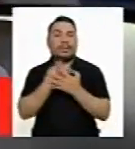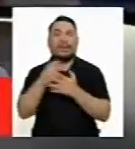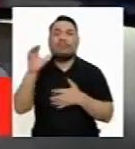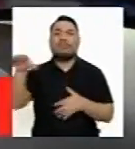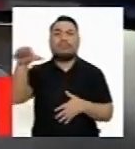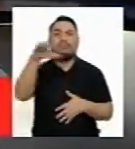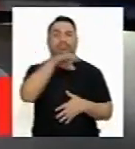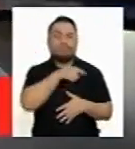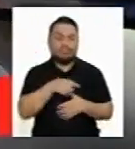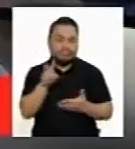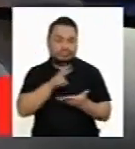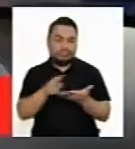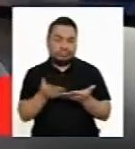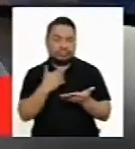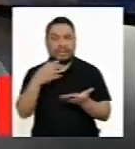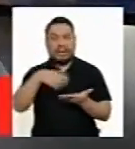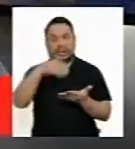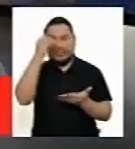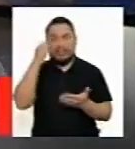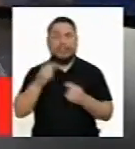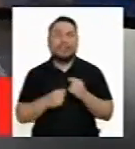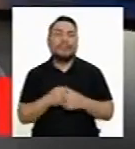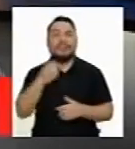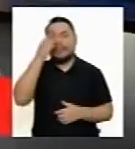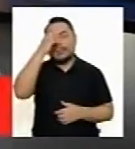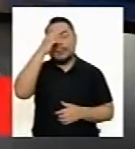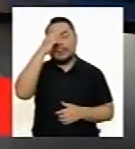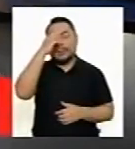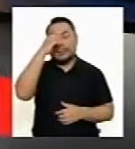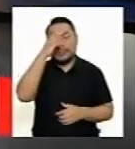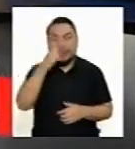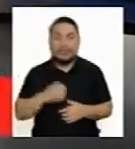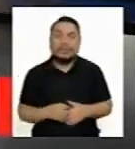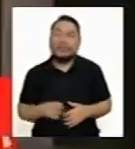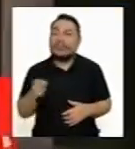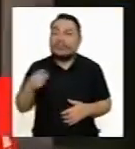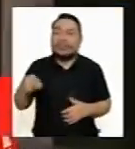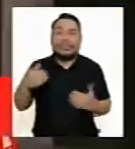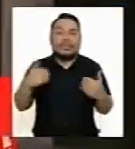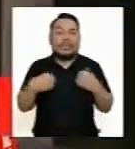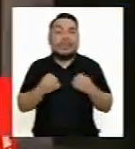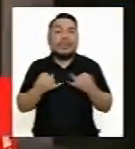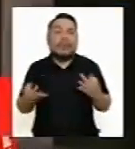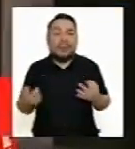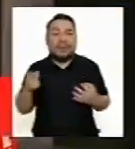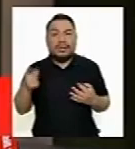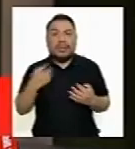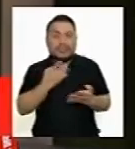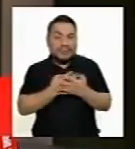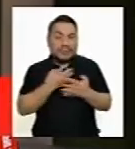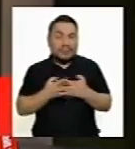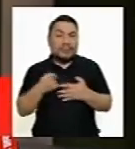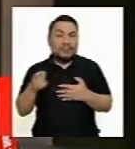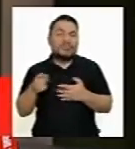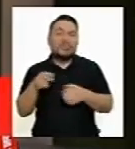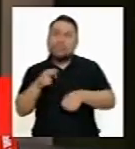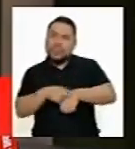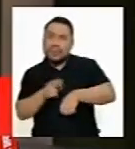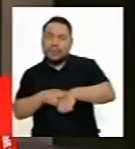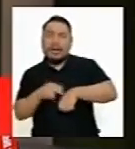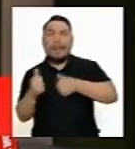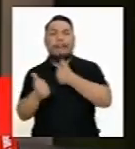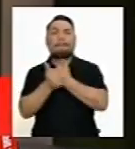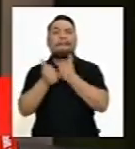la iniciativa. ¿Y cada cuánto tiempo se da este programa? Es decir, ellos tienen que tener alguna condición, ser de repente reos comunes, de